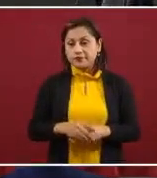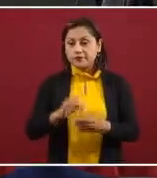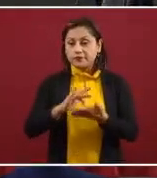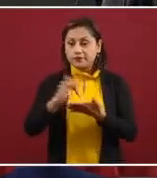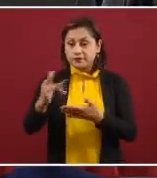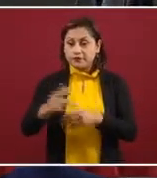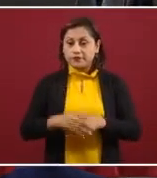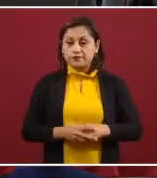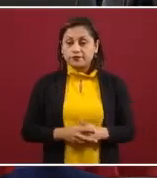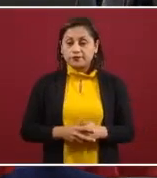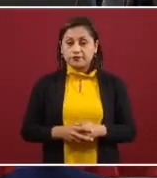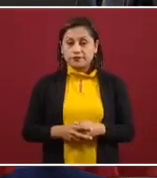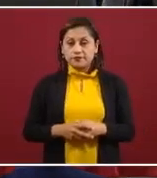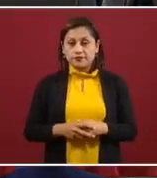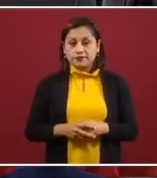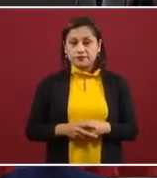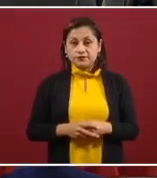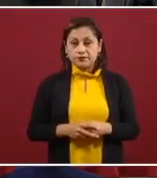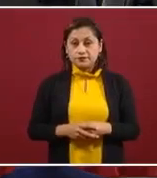gracias.